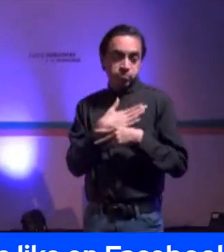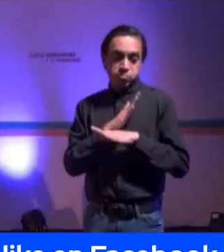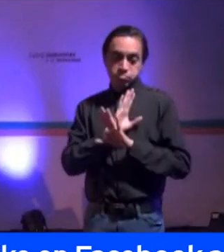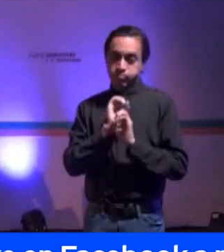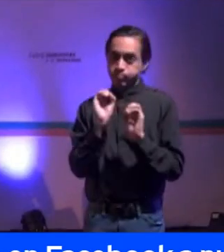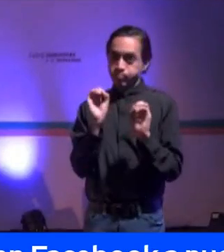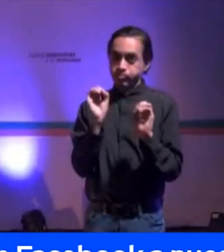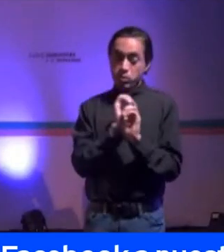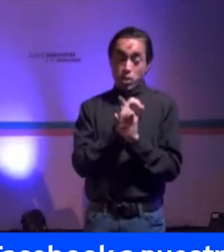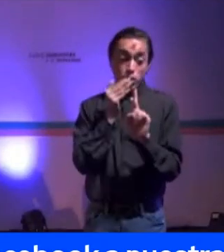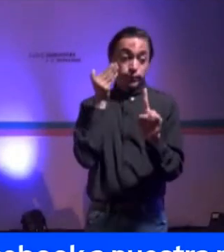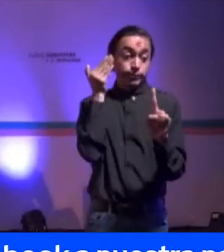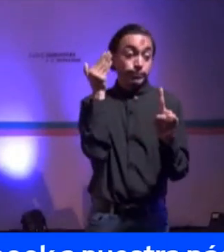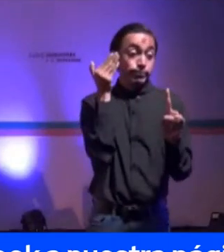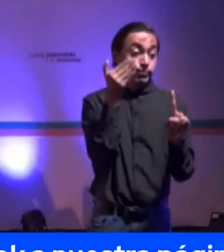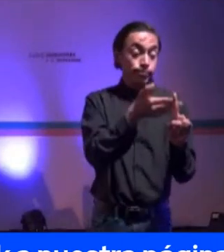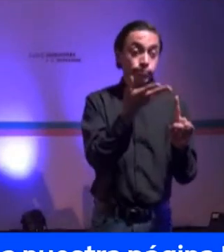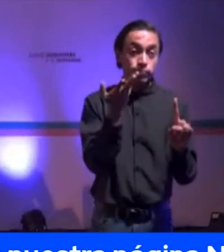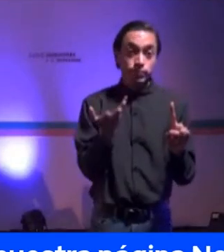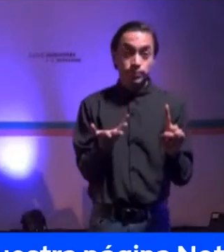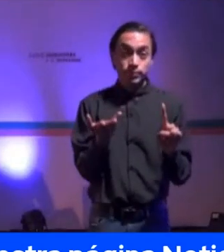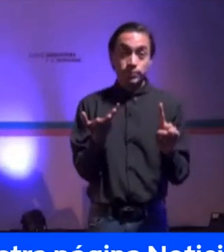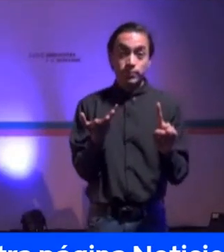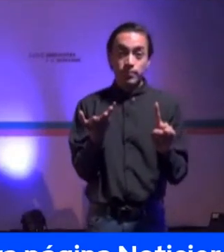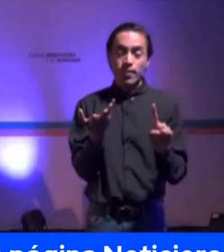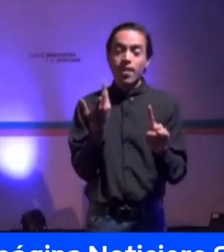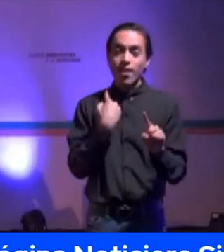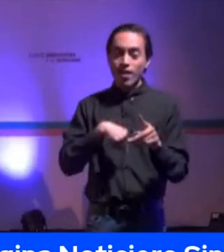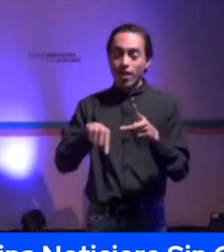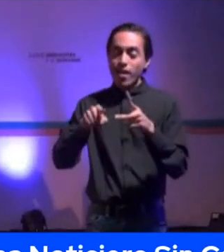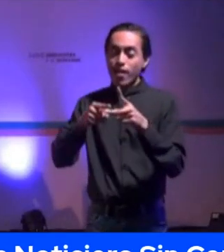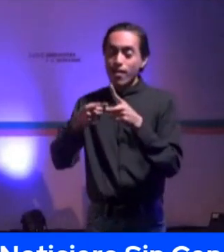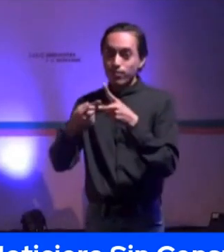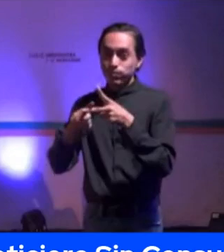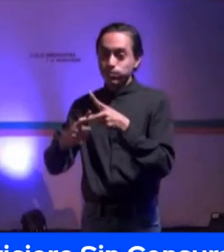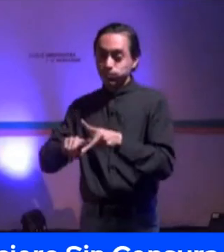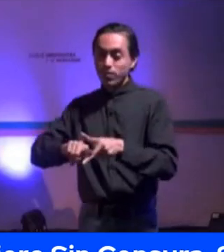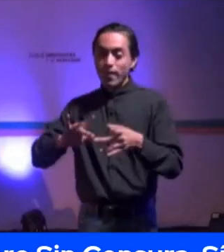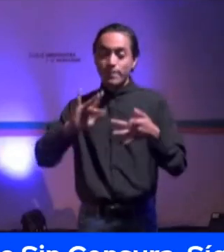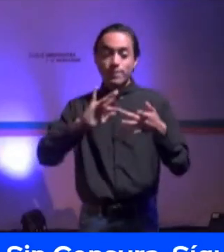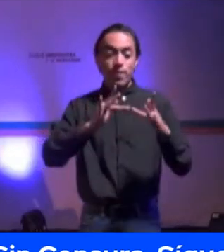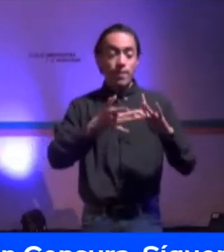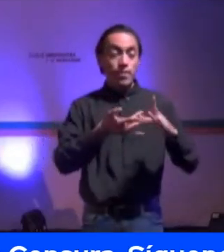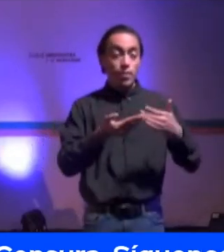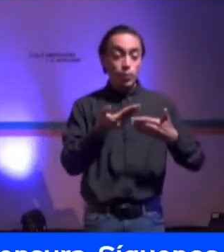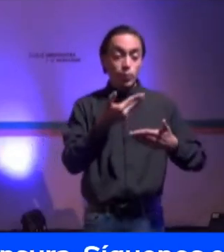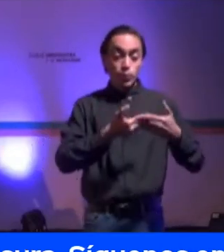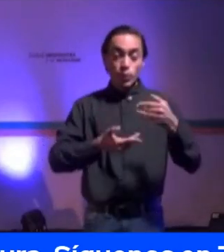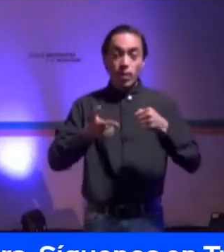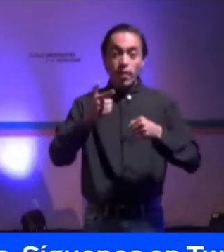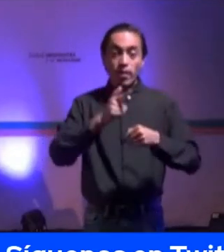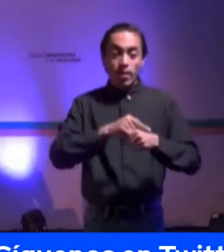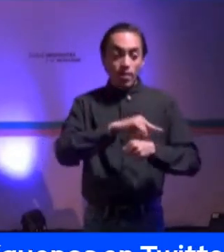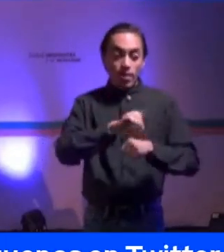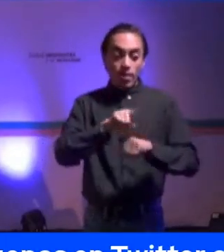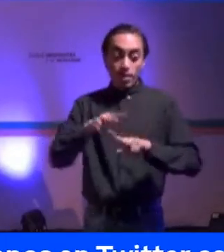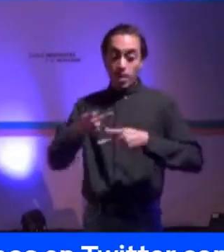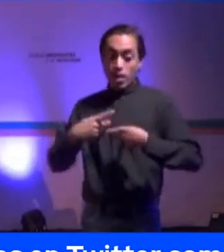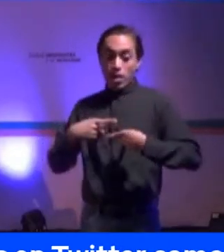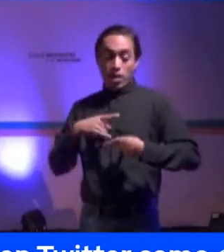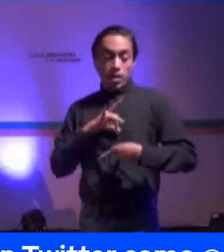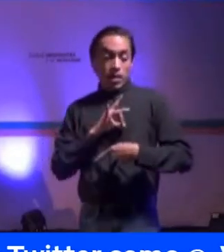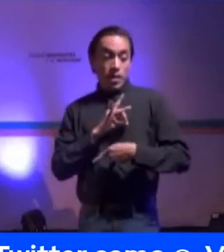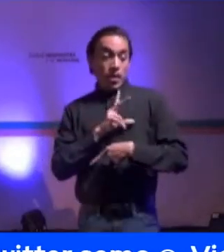decían objetivos, hasta que empieza este movimiento en redes y le empiezan a perder el miedo a